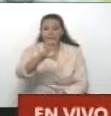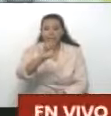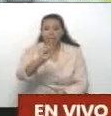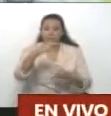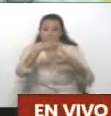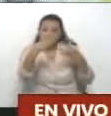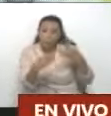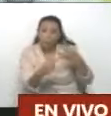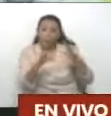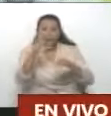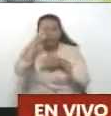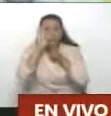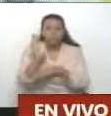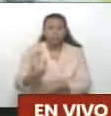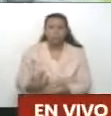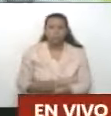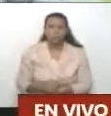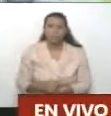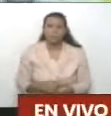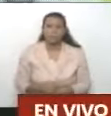Cuatro vértices, profesor,